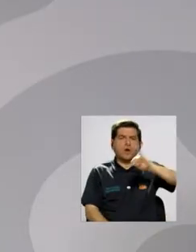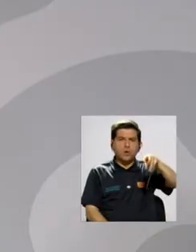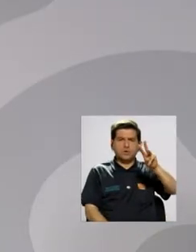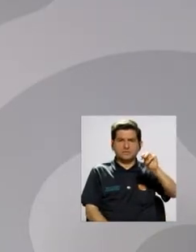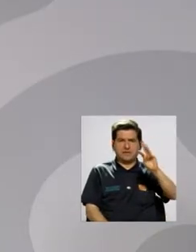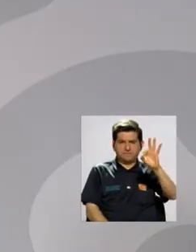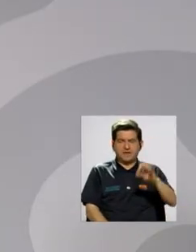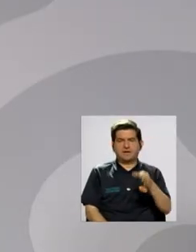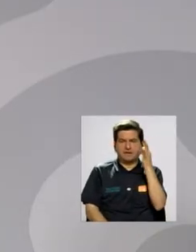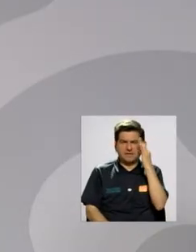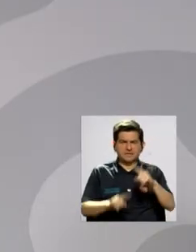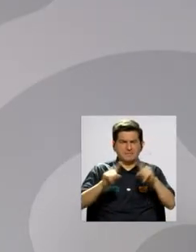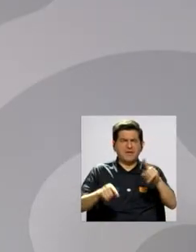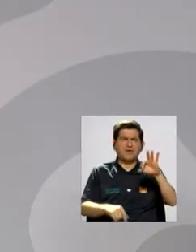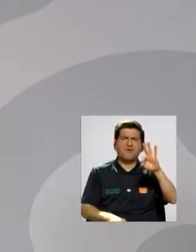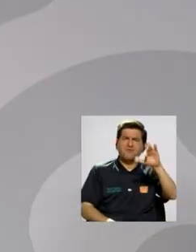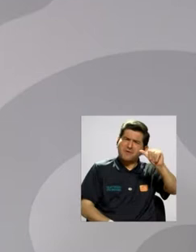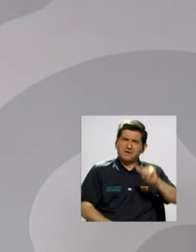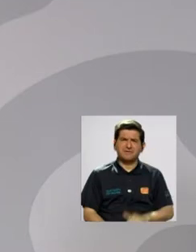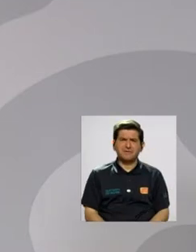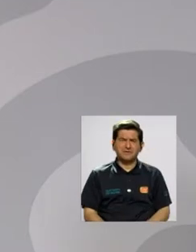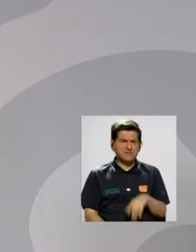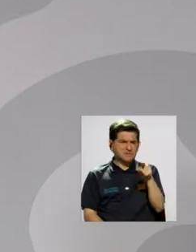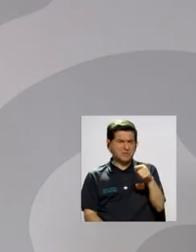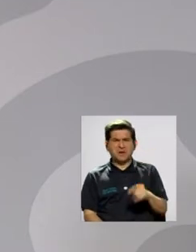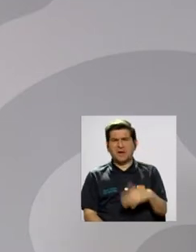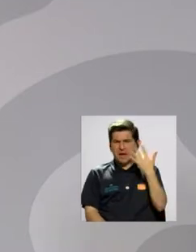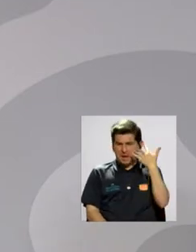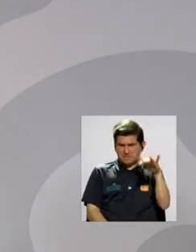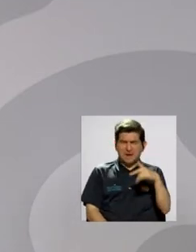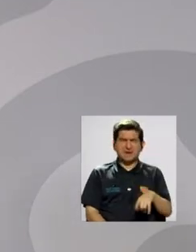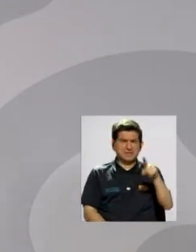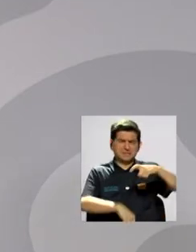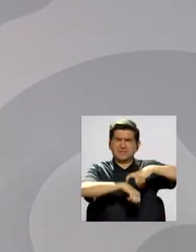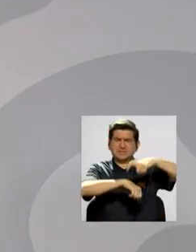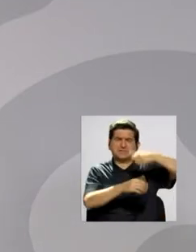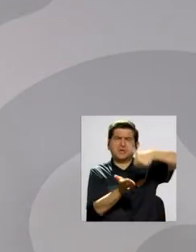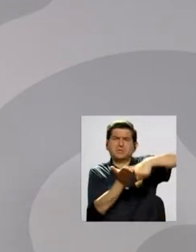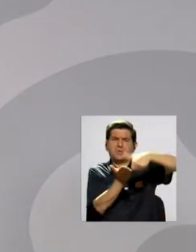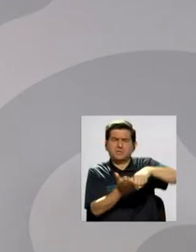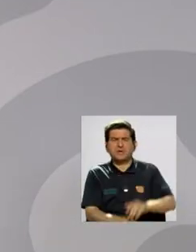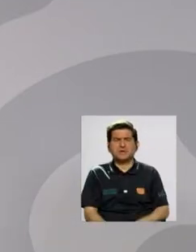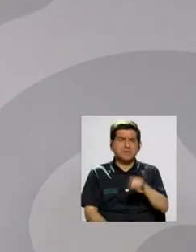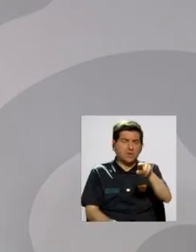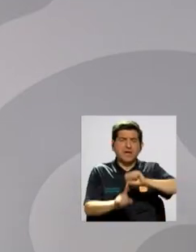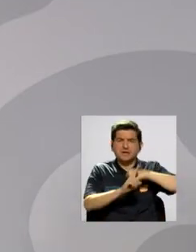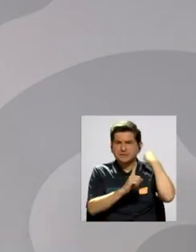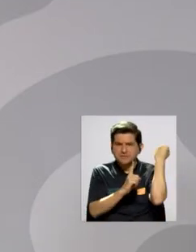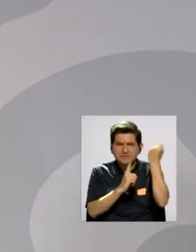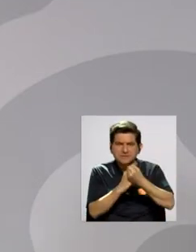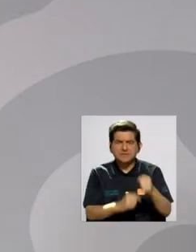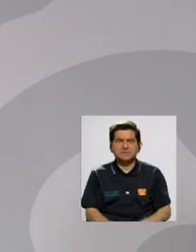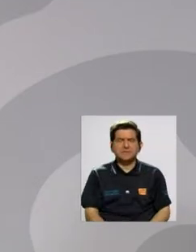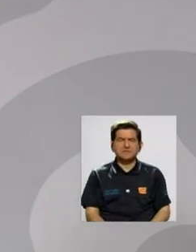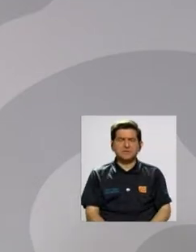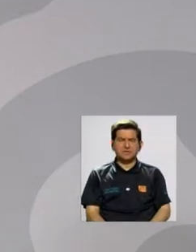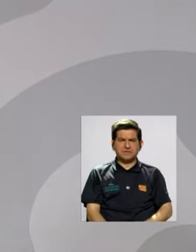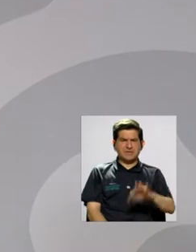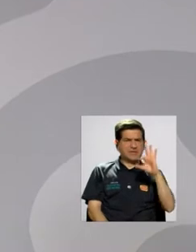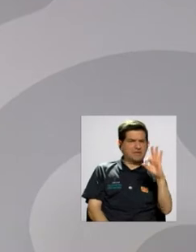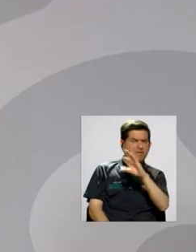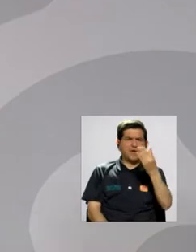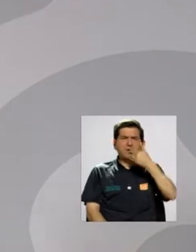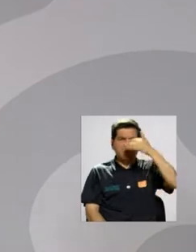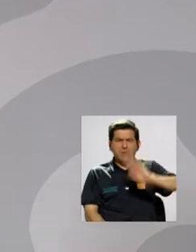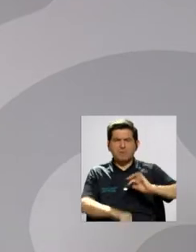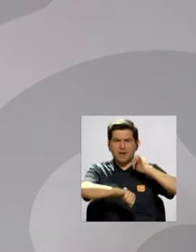Figueres, pero Fabricio parece que ha logrado en esta elección también que esa dicotomía entre el bien y el mal se